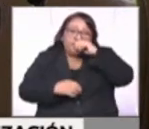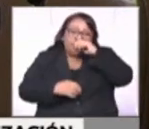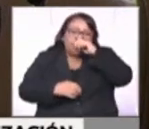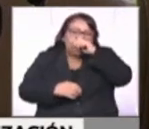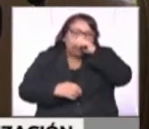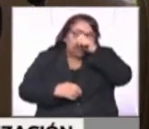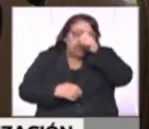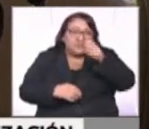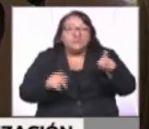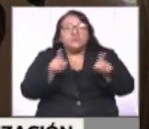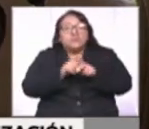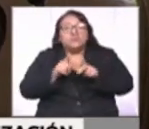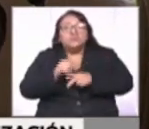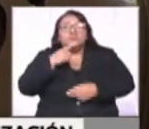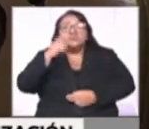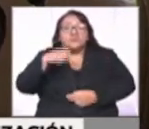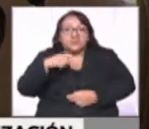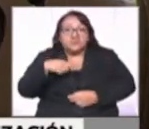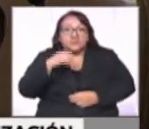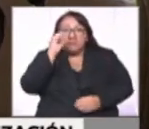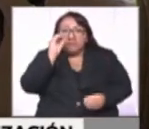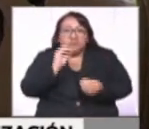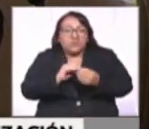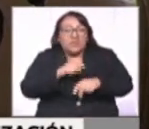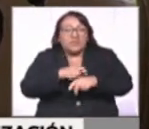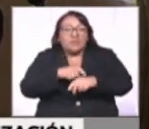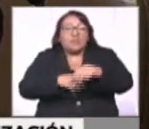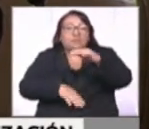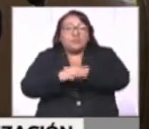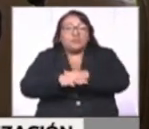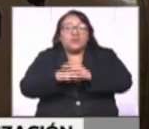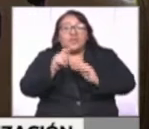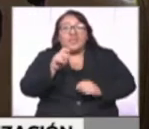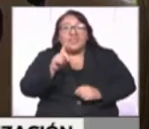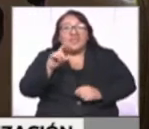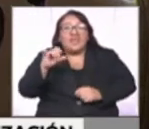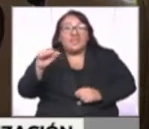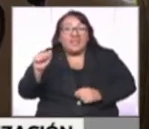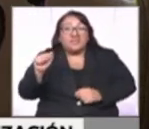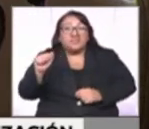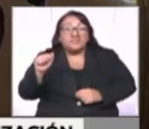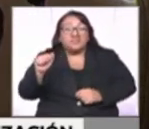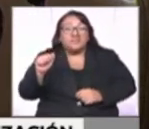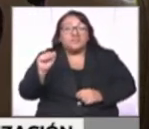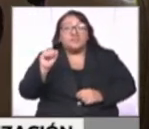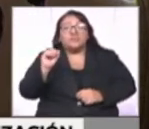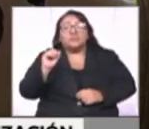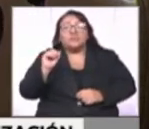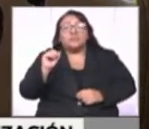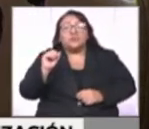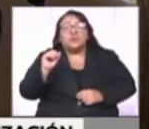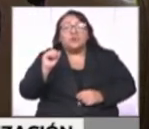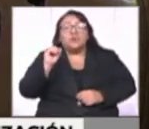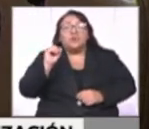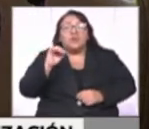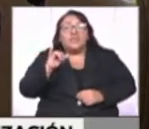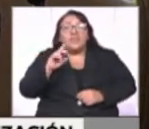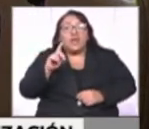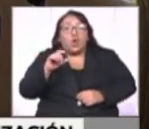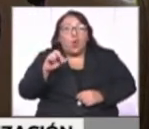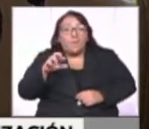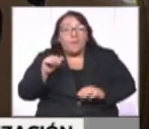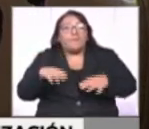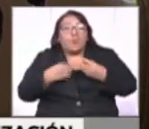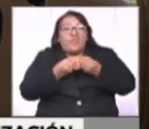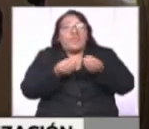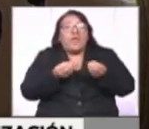Por otro lado, es necesario fijar el tope de dietas que el INDICOPI puede otorgar al margen del número de